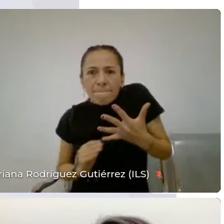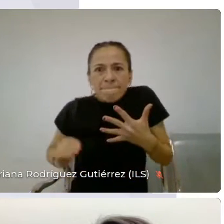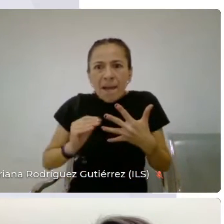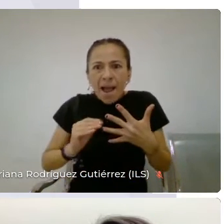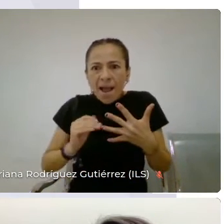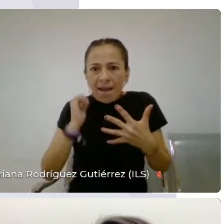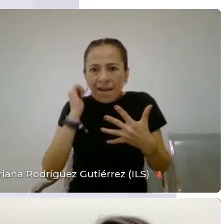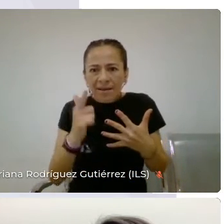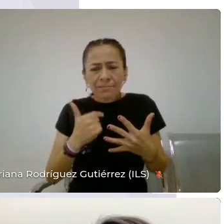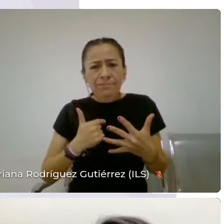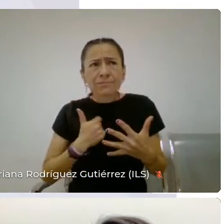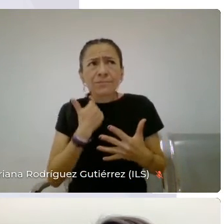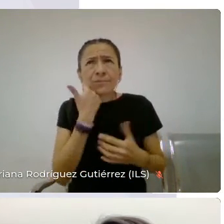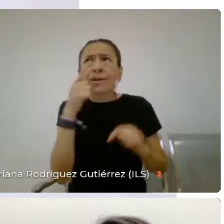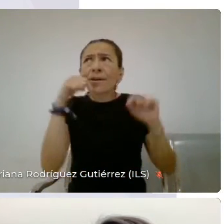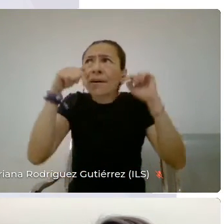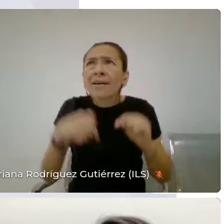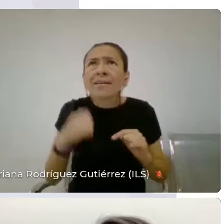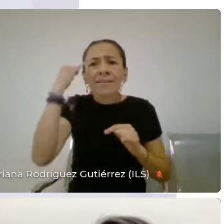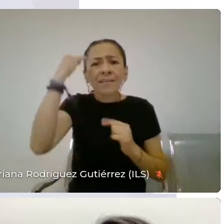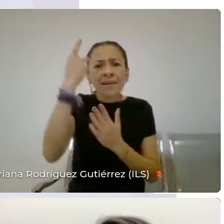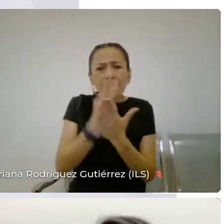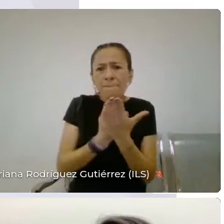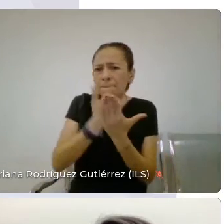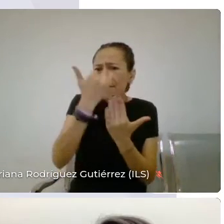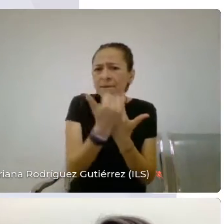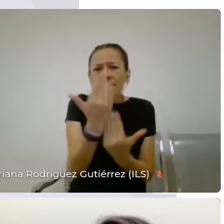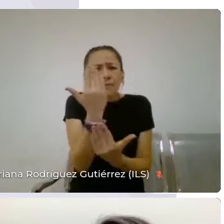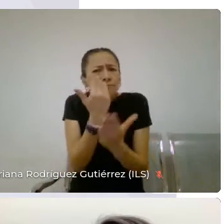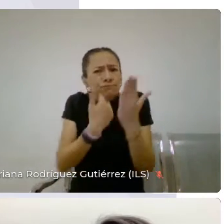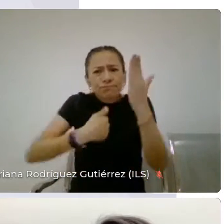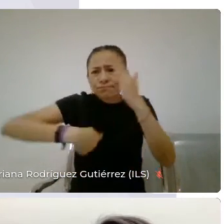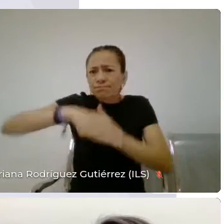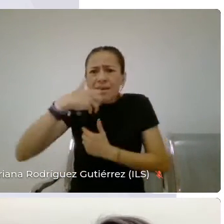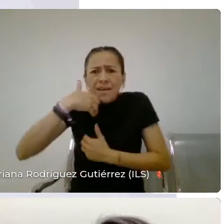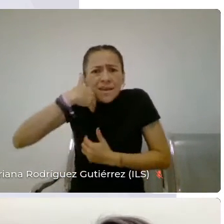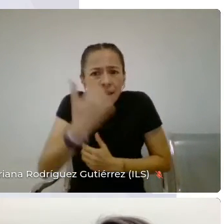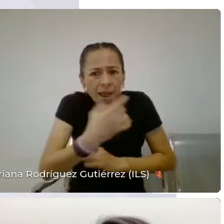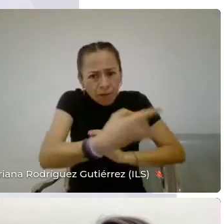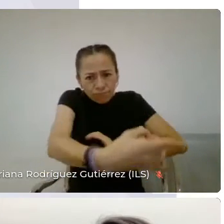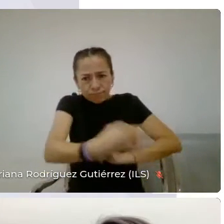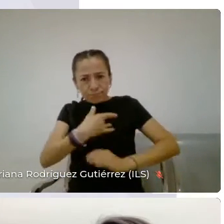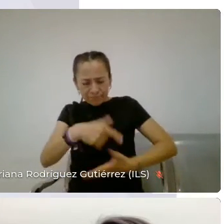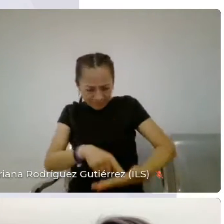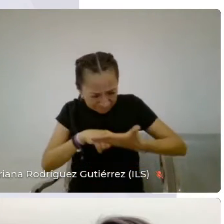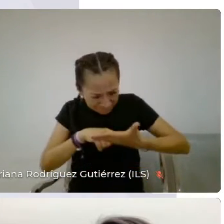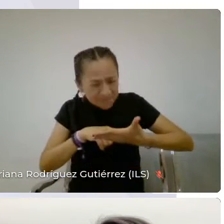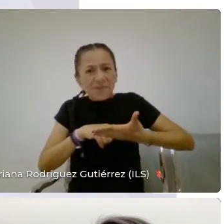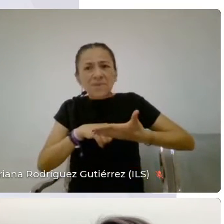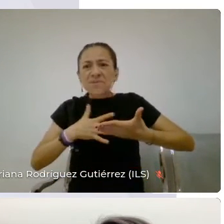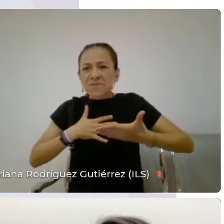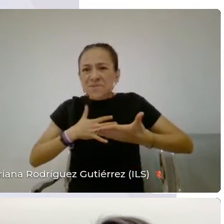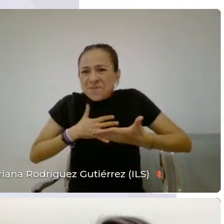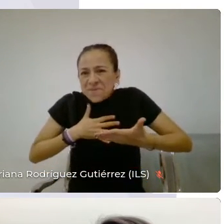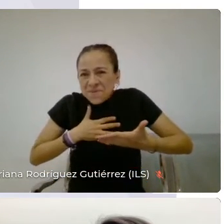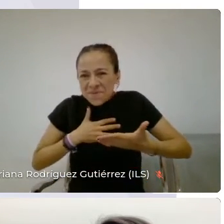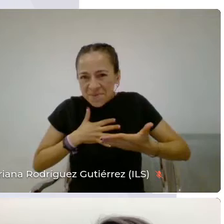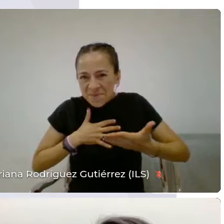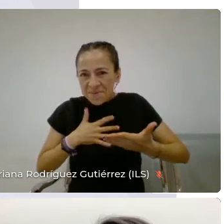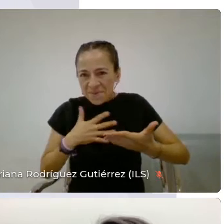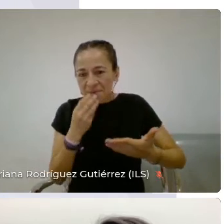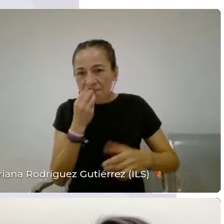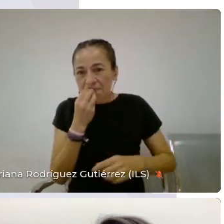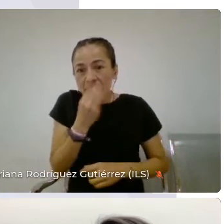seamos exitosos en este proyecto. Entonces, creo que ahí sí es como bien importante, pues sí, verlo muy como en sistema